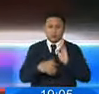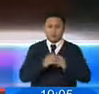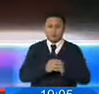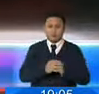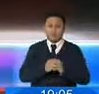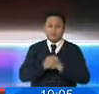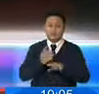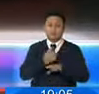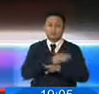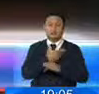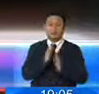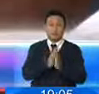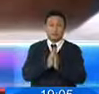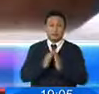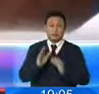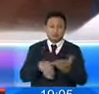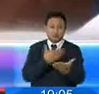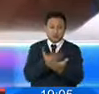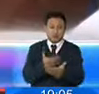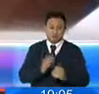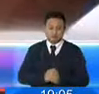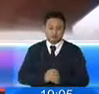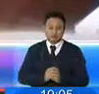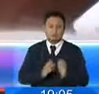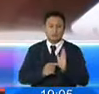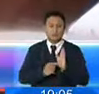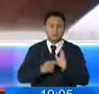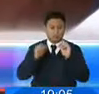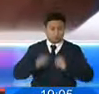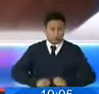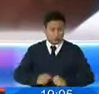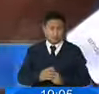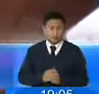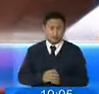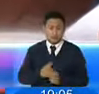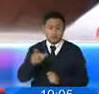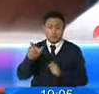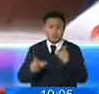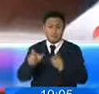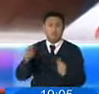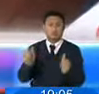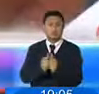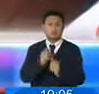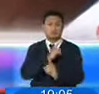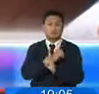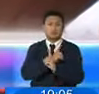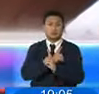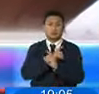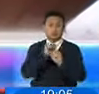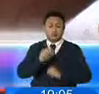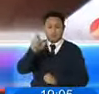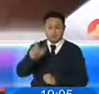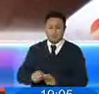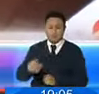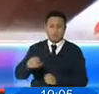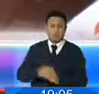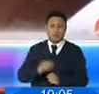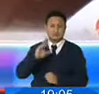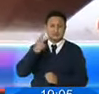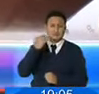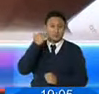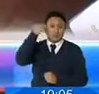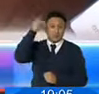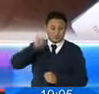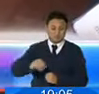las solicitudes presentadas. Demostrar que es posible hacer que las personas con discapacidad, que las personas de la tercera edad que